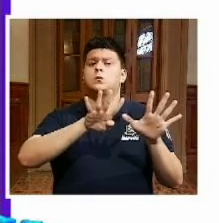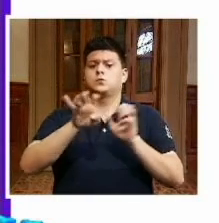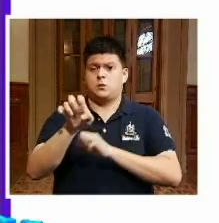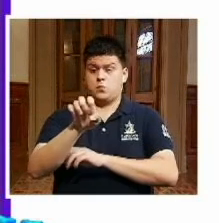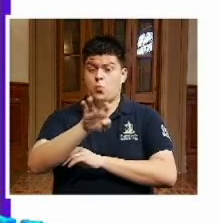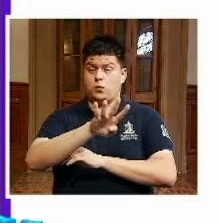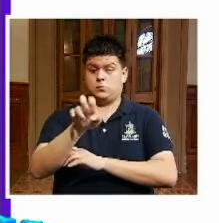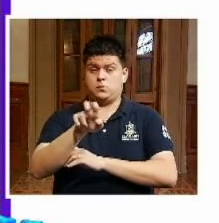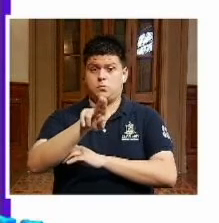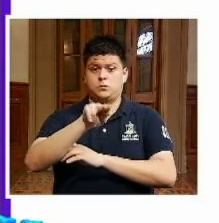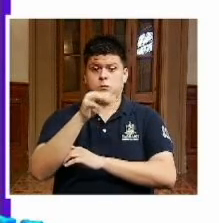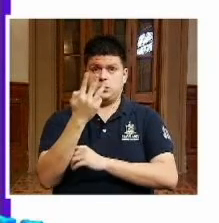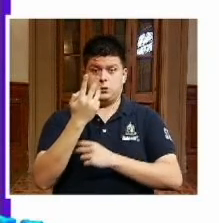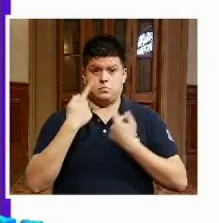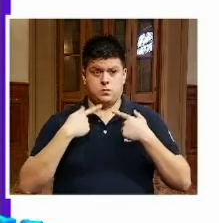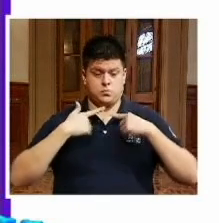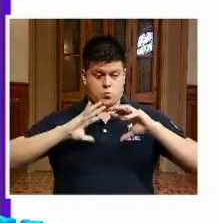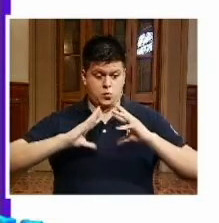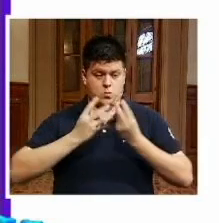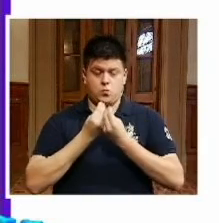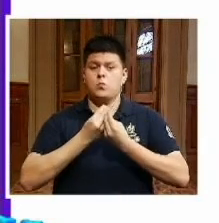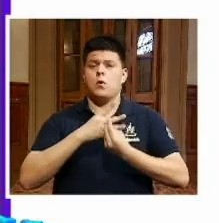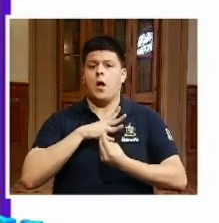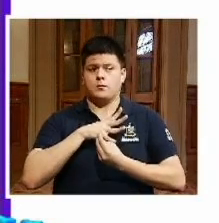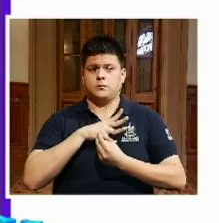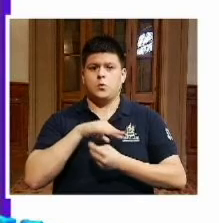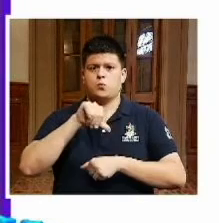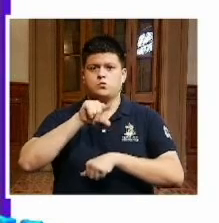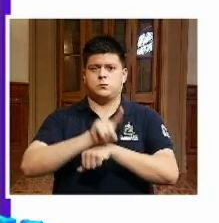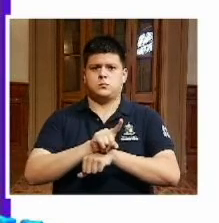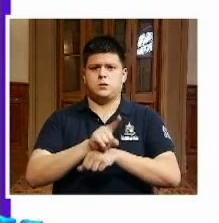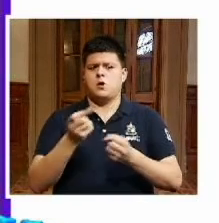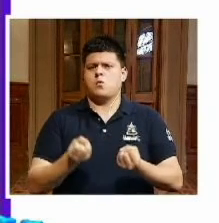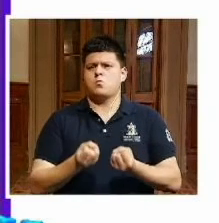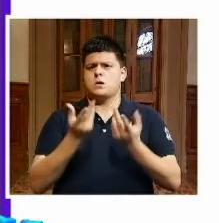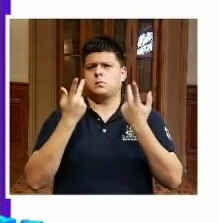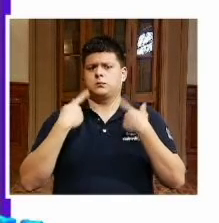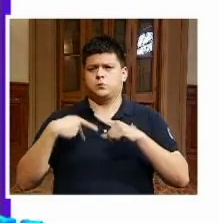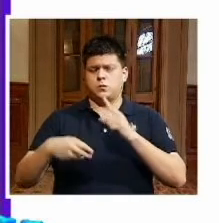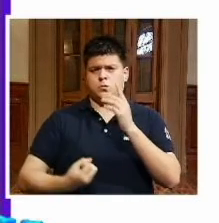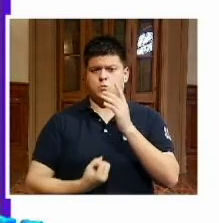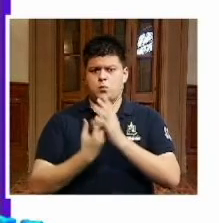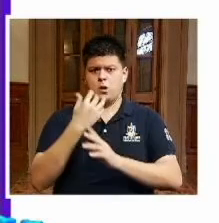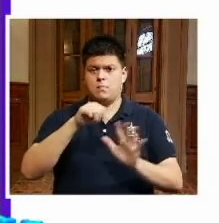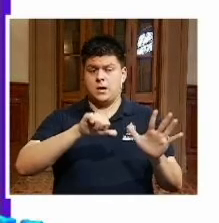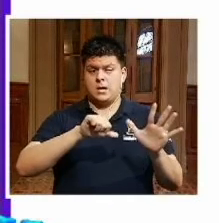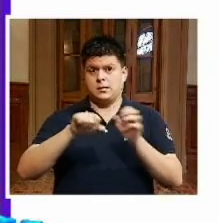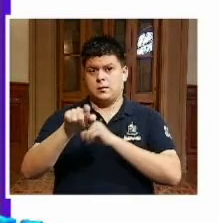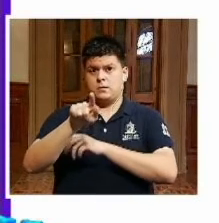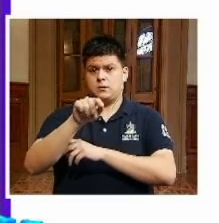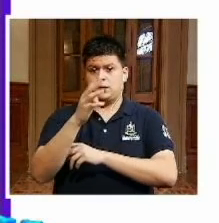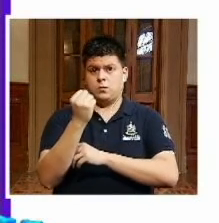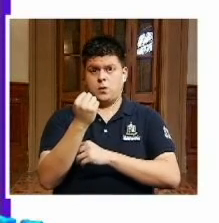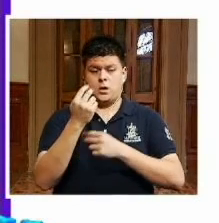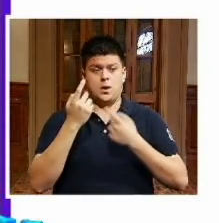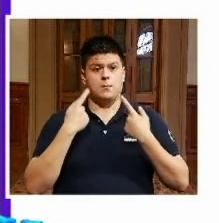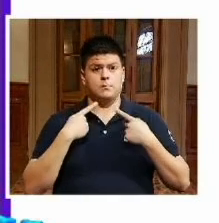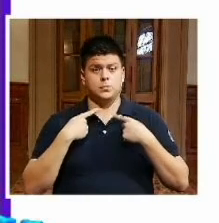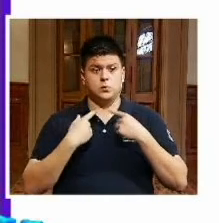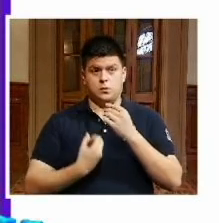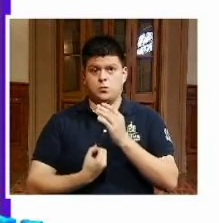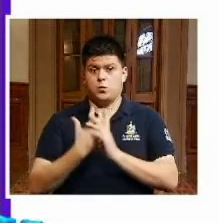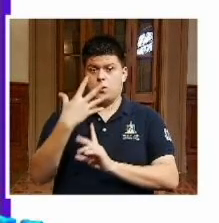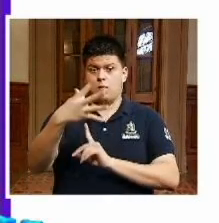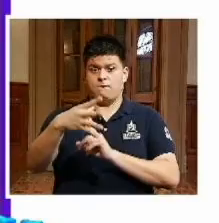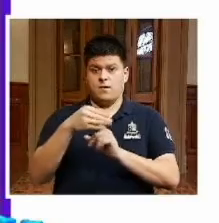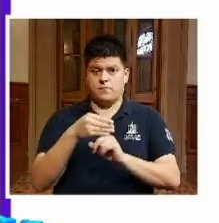483 casos totales y el día de hoy estamos sumando 679 casos